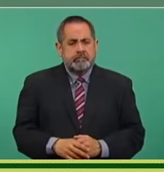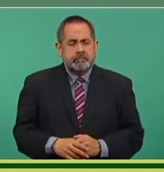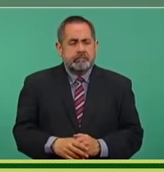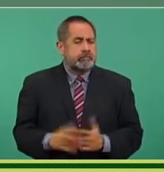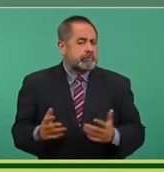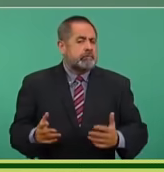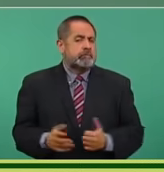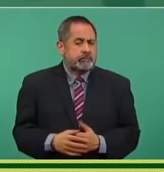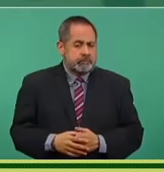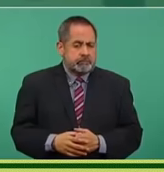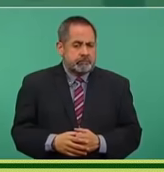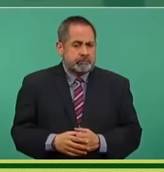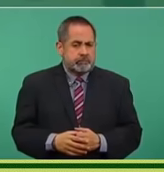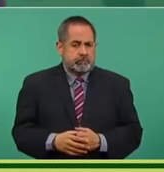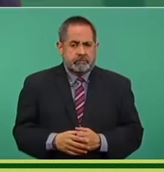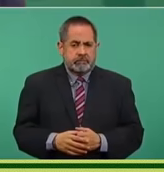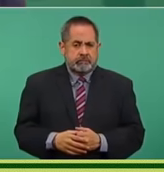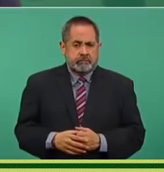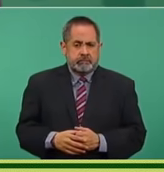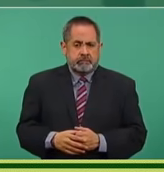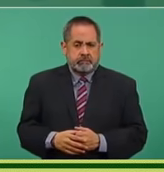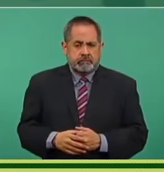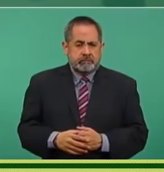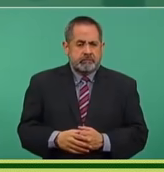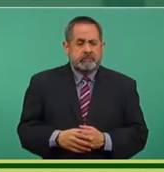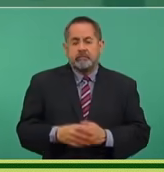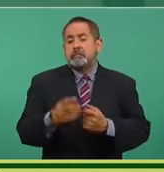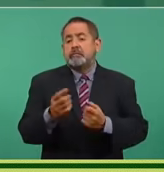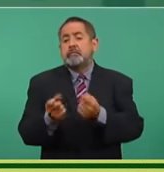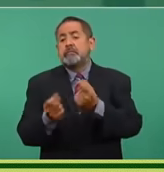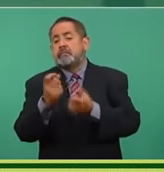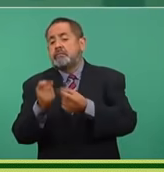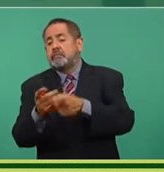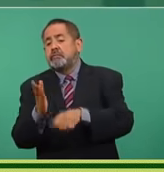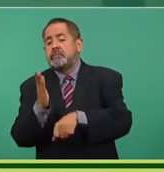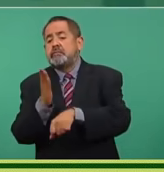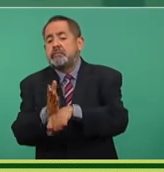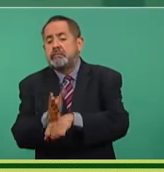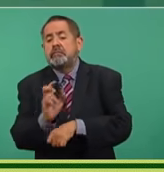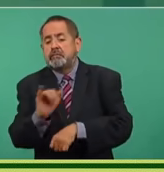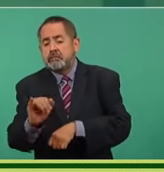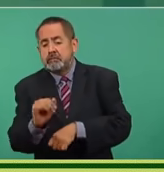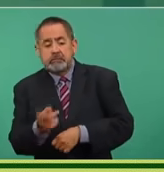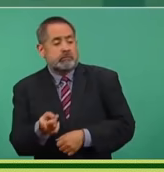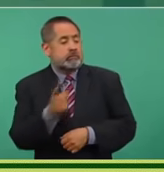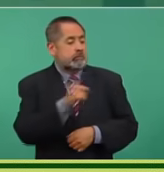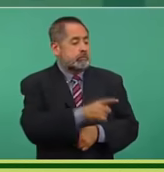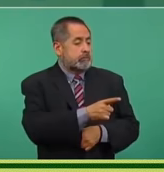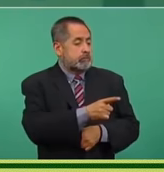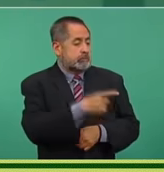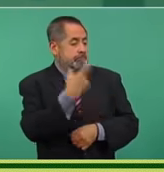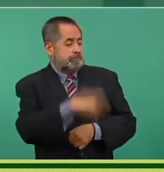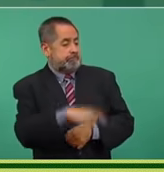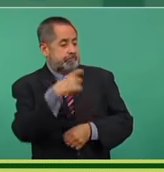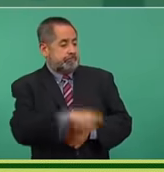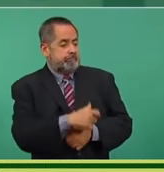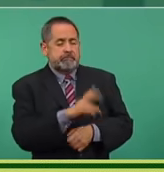por qué nada más se va a castigar a los pobres